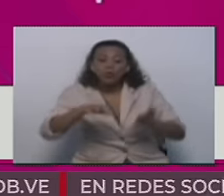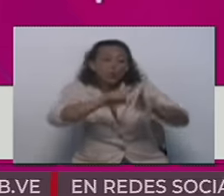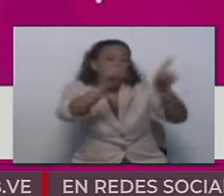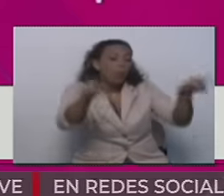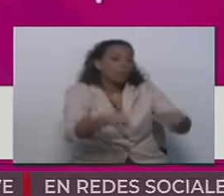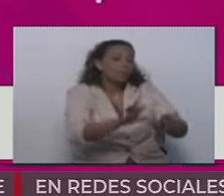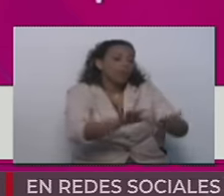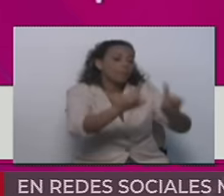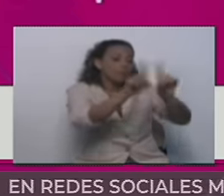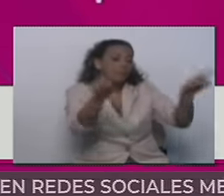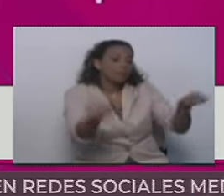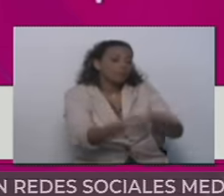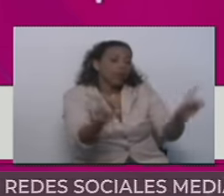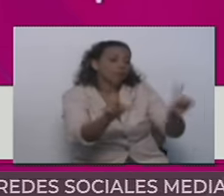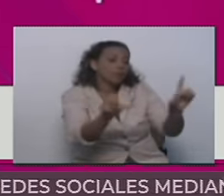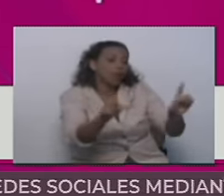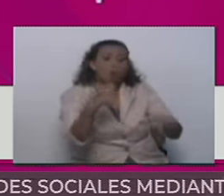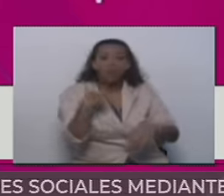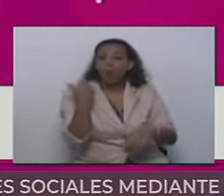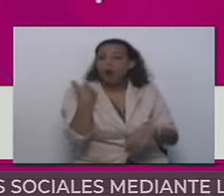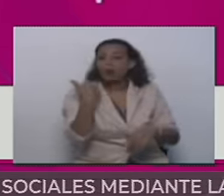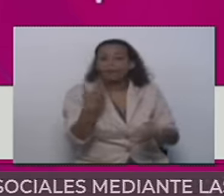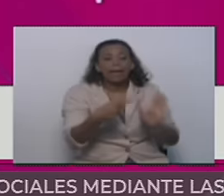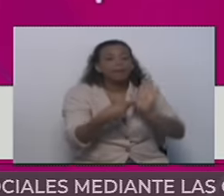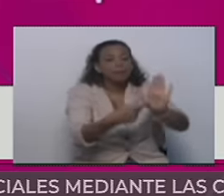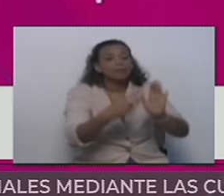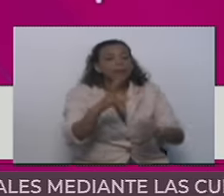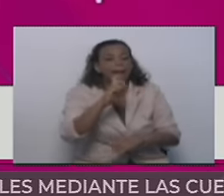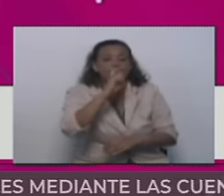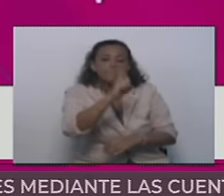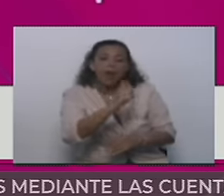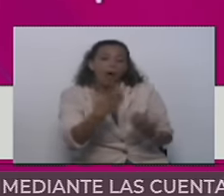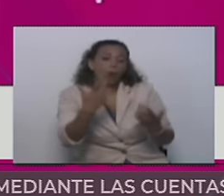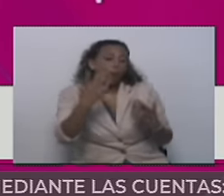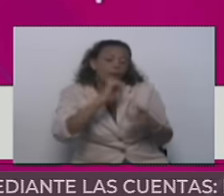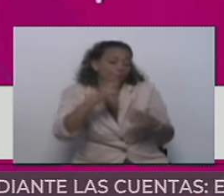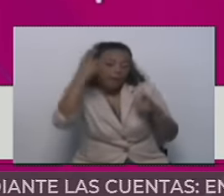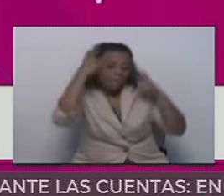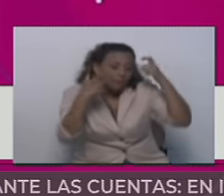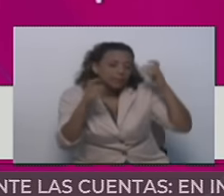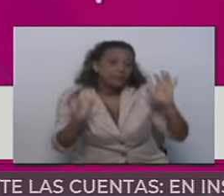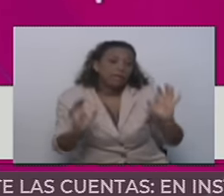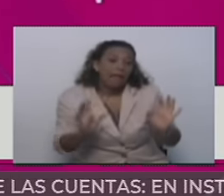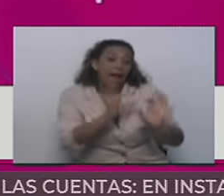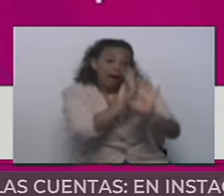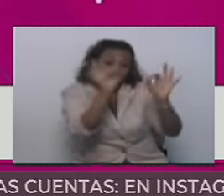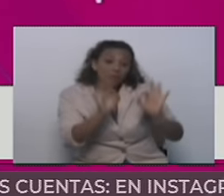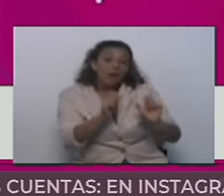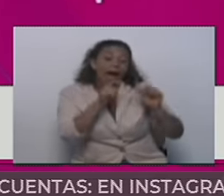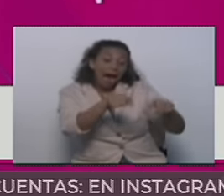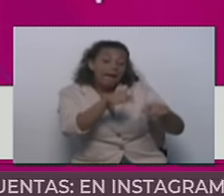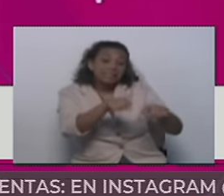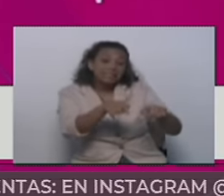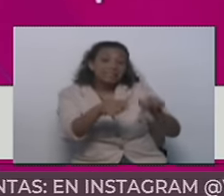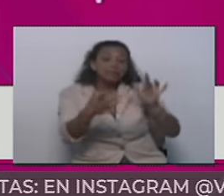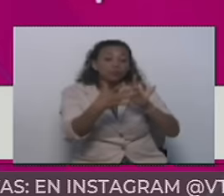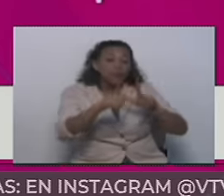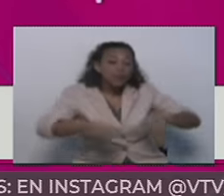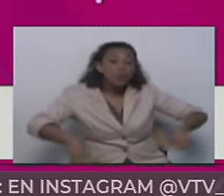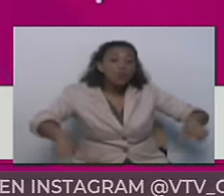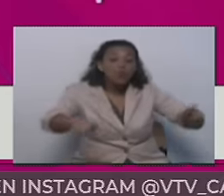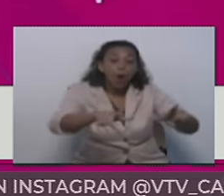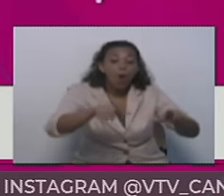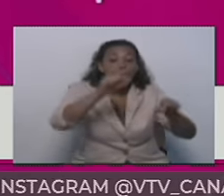televisor, porque había que ver cualquier programa que hiciera el presidente. Y de esa manera, Caperucita comienza a instaurar